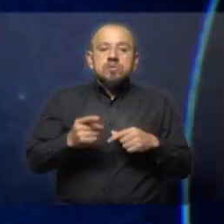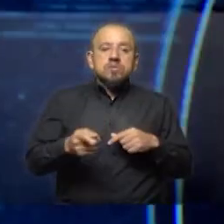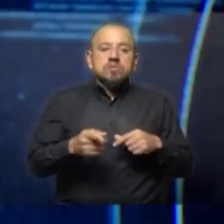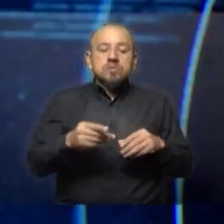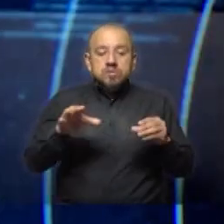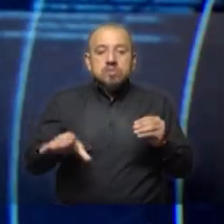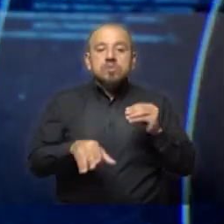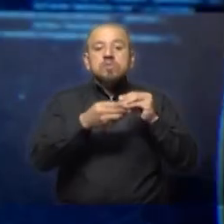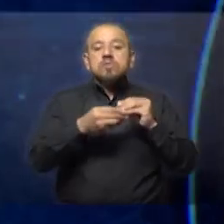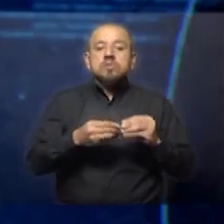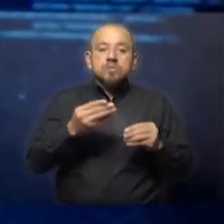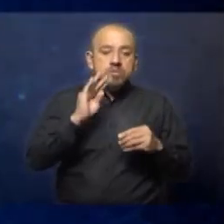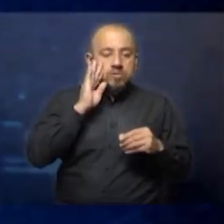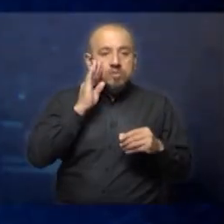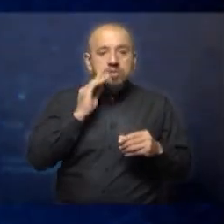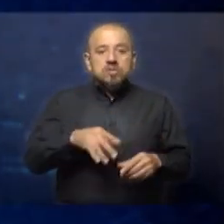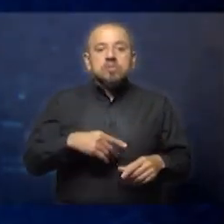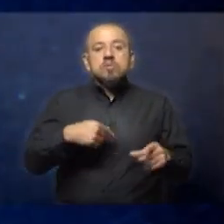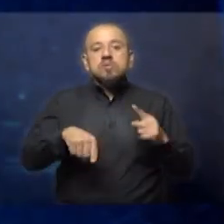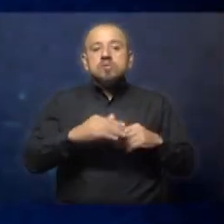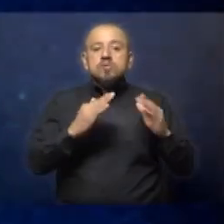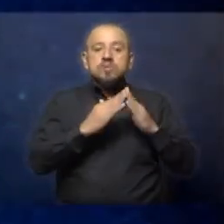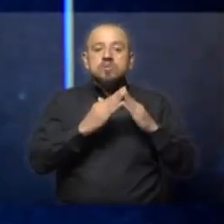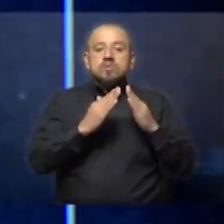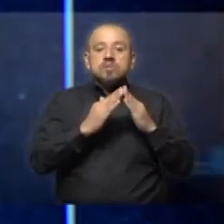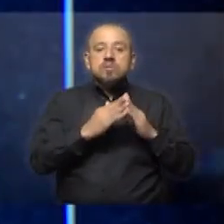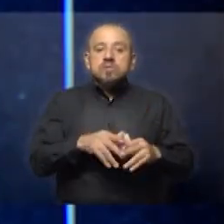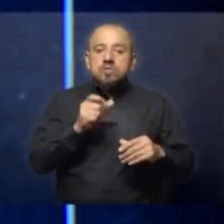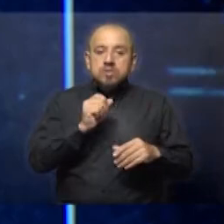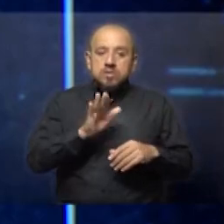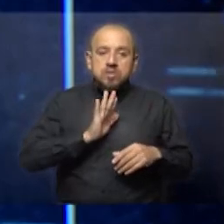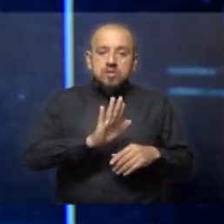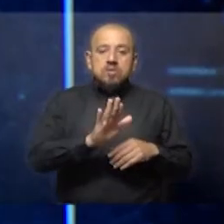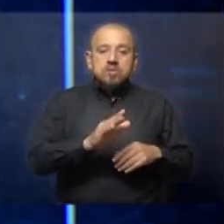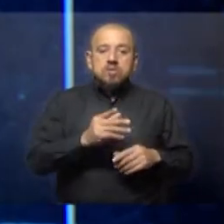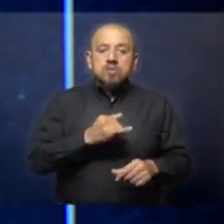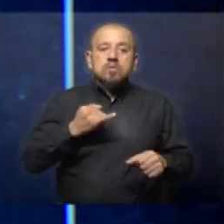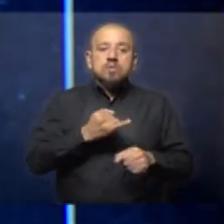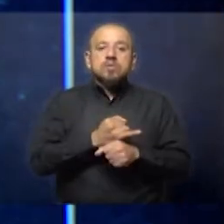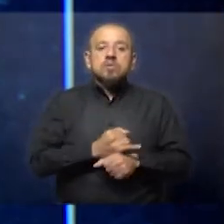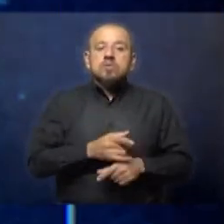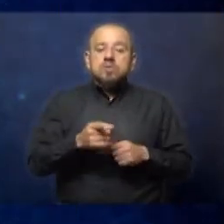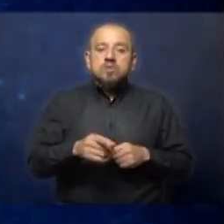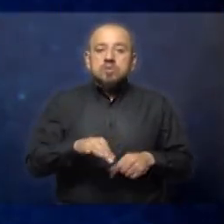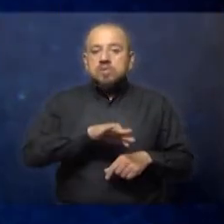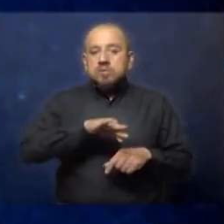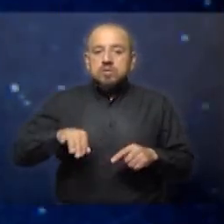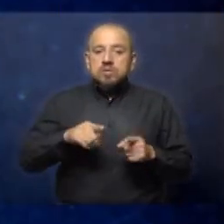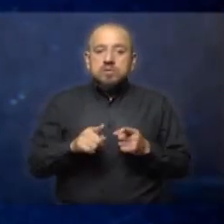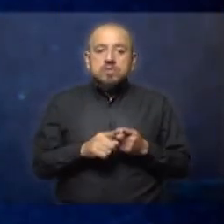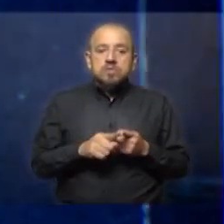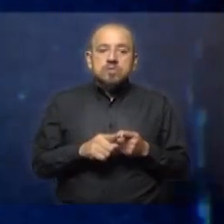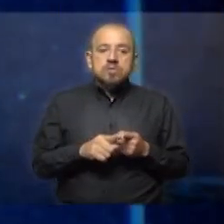adosado a la maternidad y a las tareas domésticas y el hogar te pertenece Y es un error querer desviarte ese destino natural claro